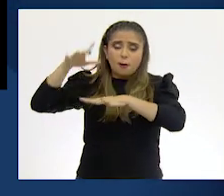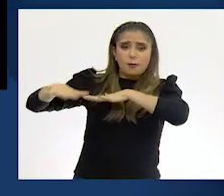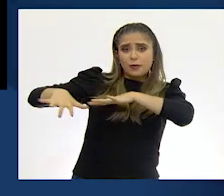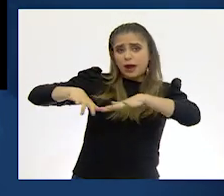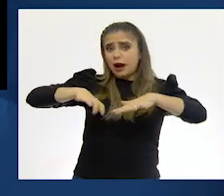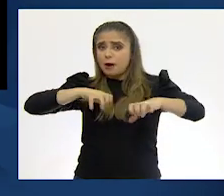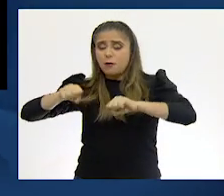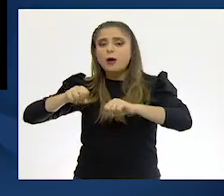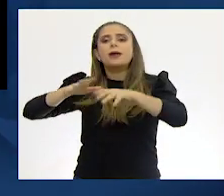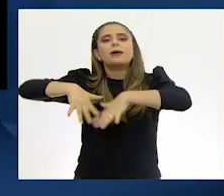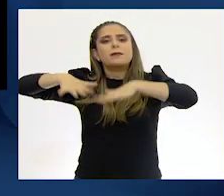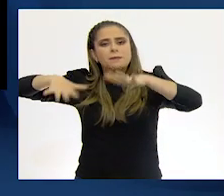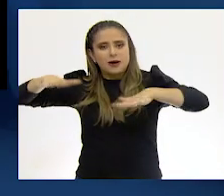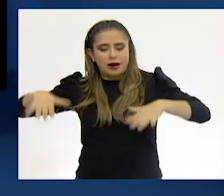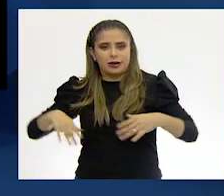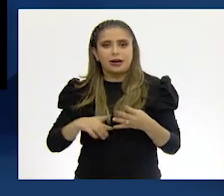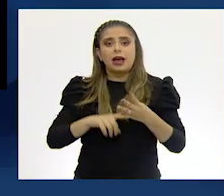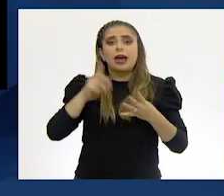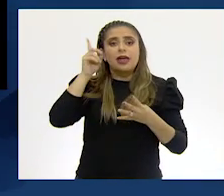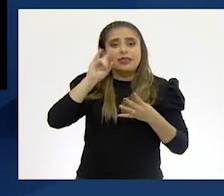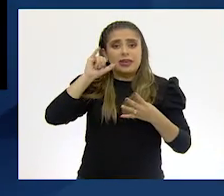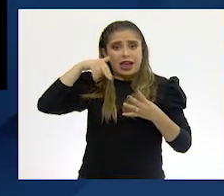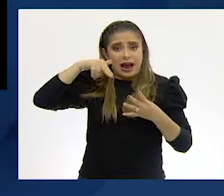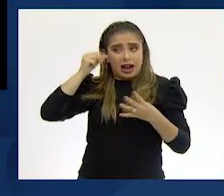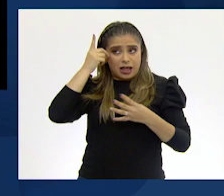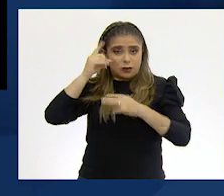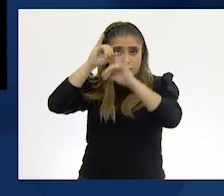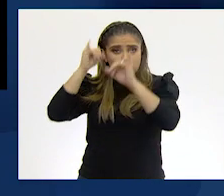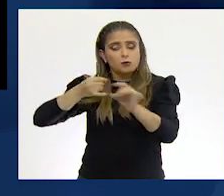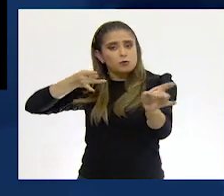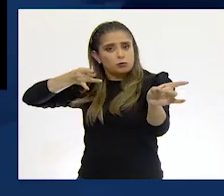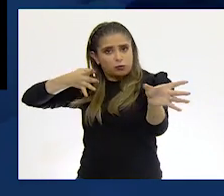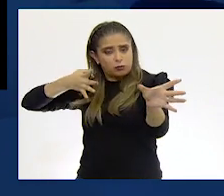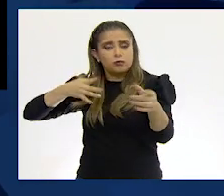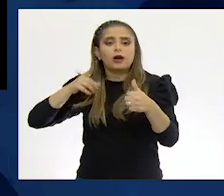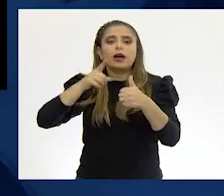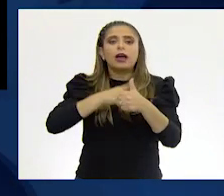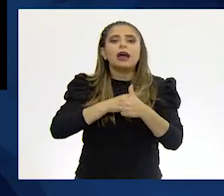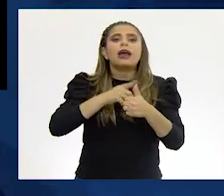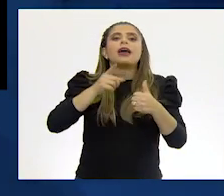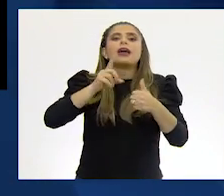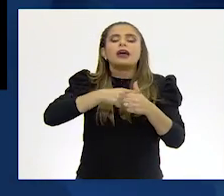Diana, diosa de la caza, y Minerva, diosa de la sabiduría.